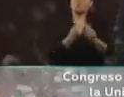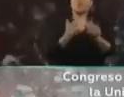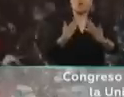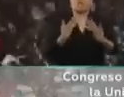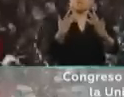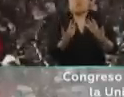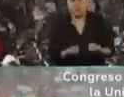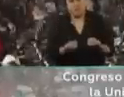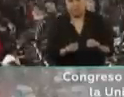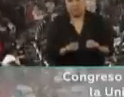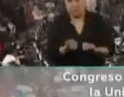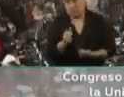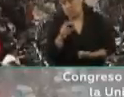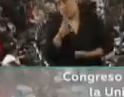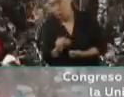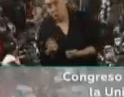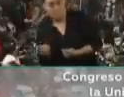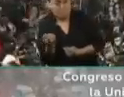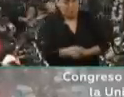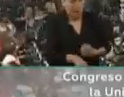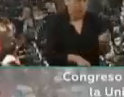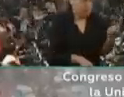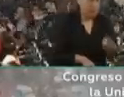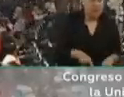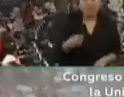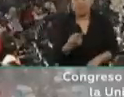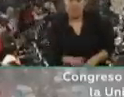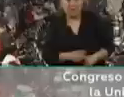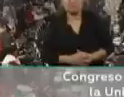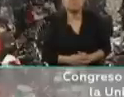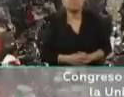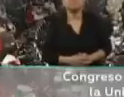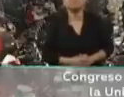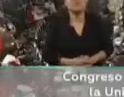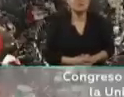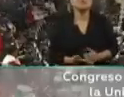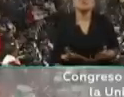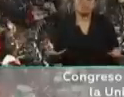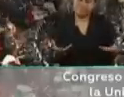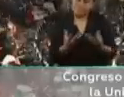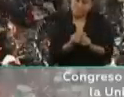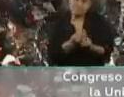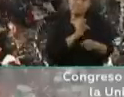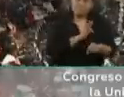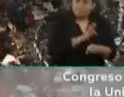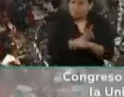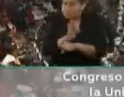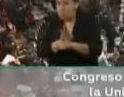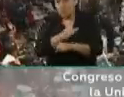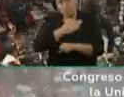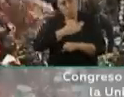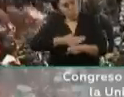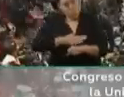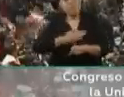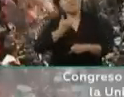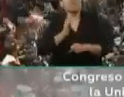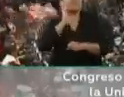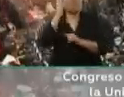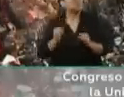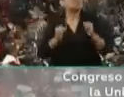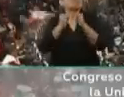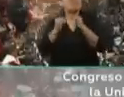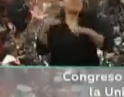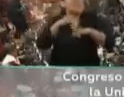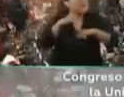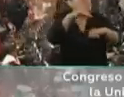no de sometimientos. La construcción de la democracia y las instituciones requirió de